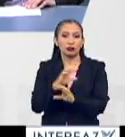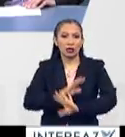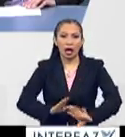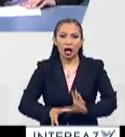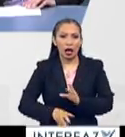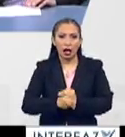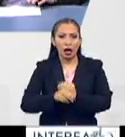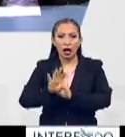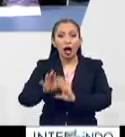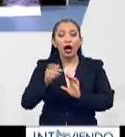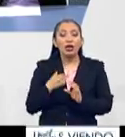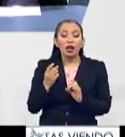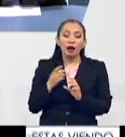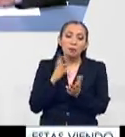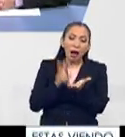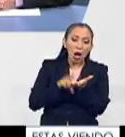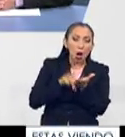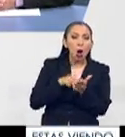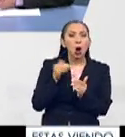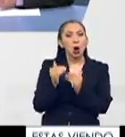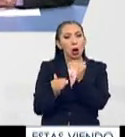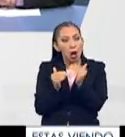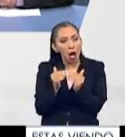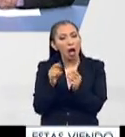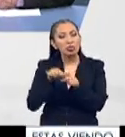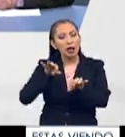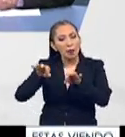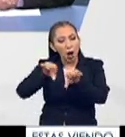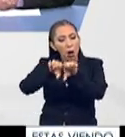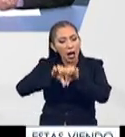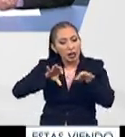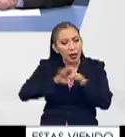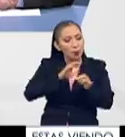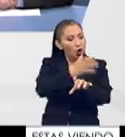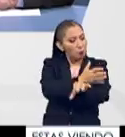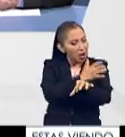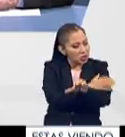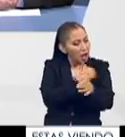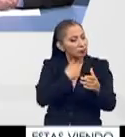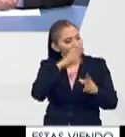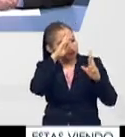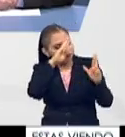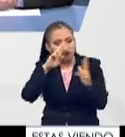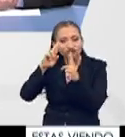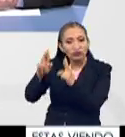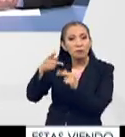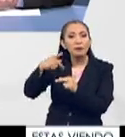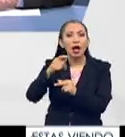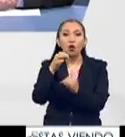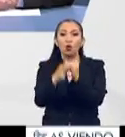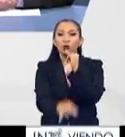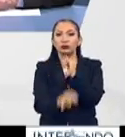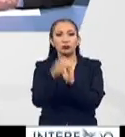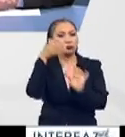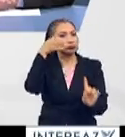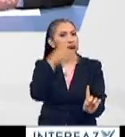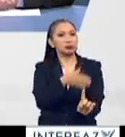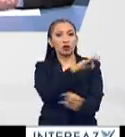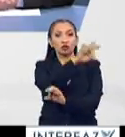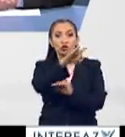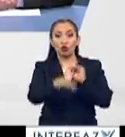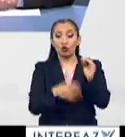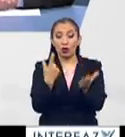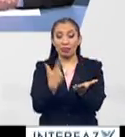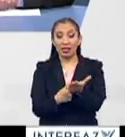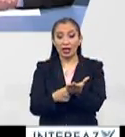más, ¿no? Buscamos el desarrollo de los valores, el desarrollo de trabajo en equipo, compañerismo, respeto, pero al final de cuentas, todo eso que se